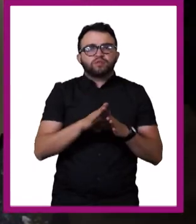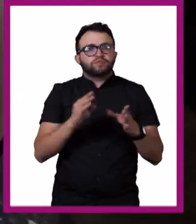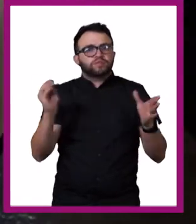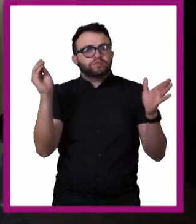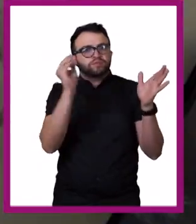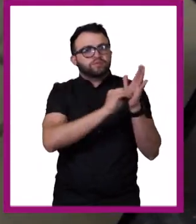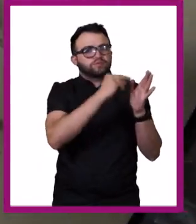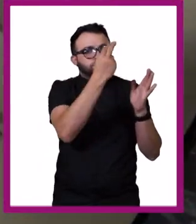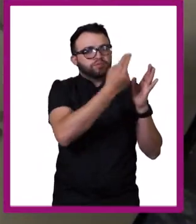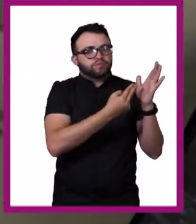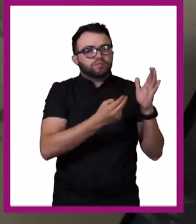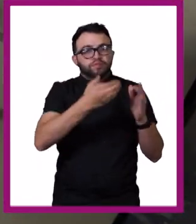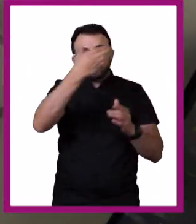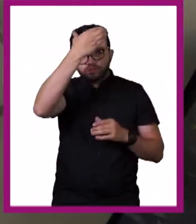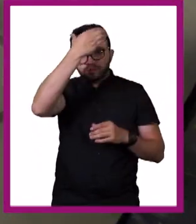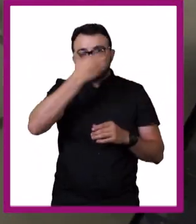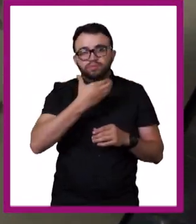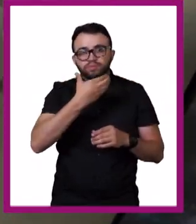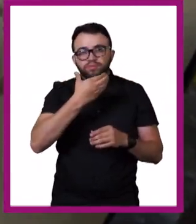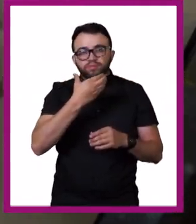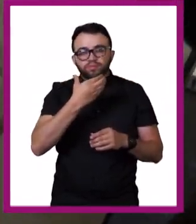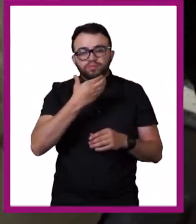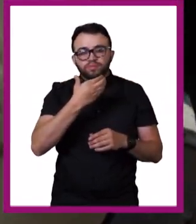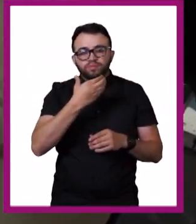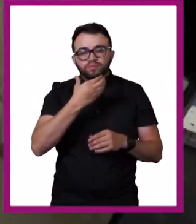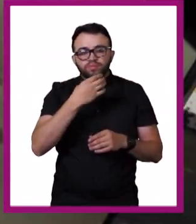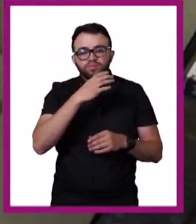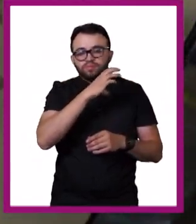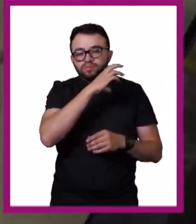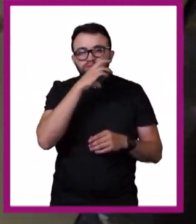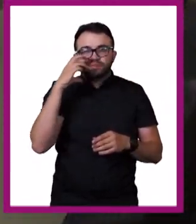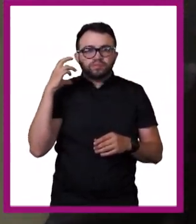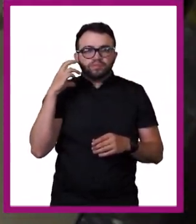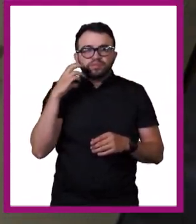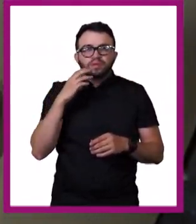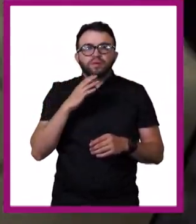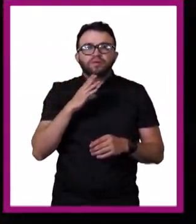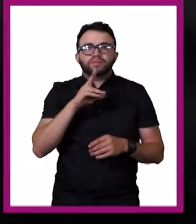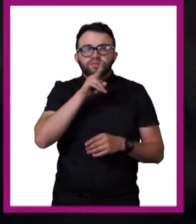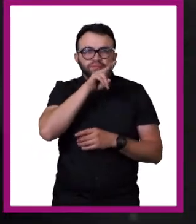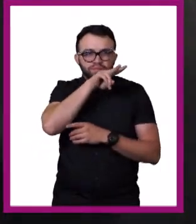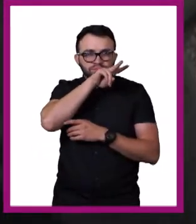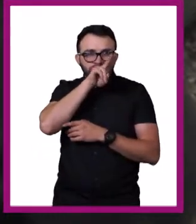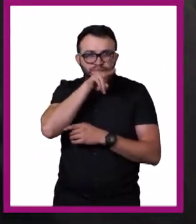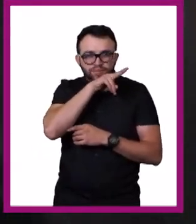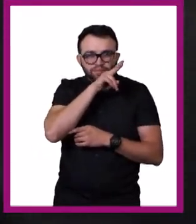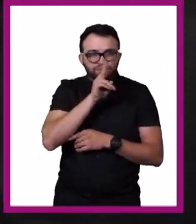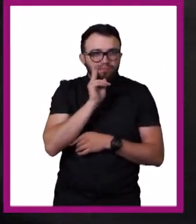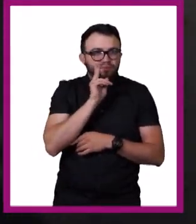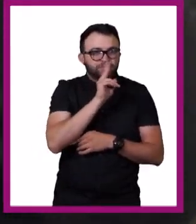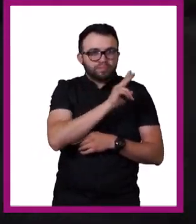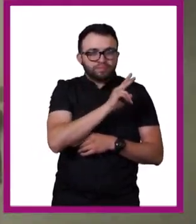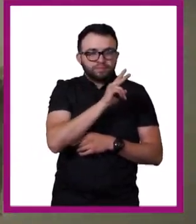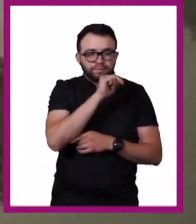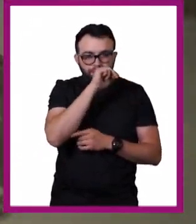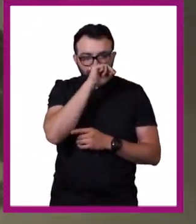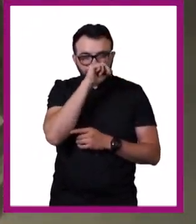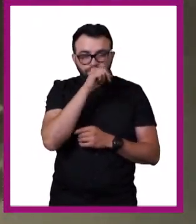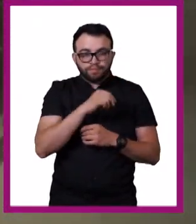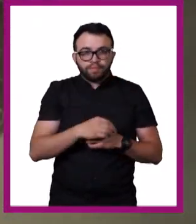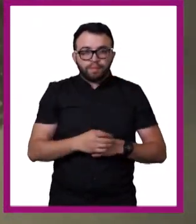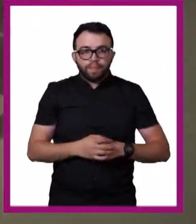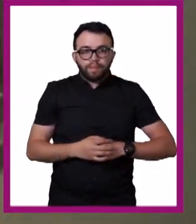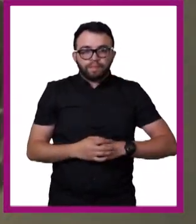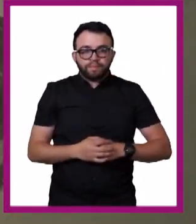con una máscara bucal que tiene que ver con una serpiente. Las piernas.